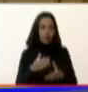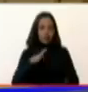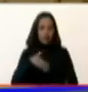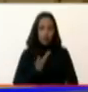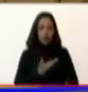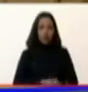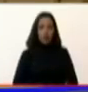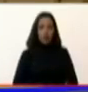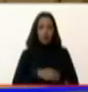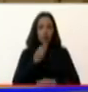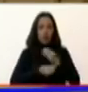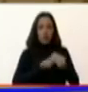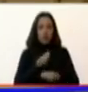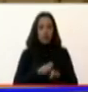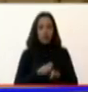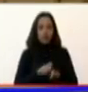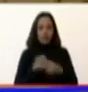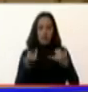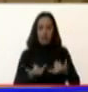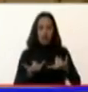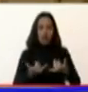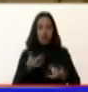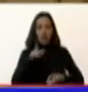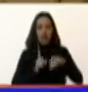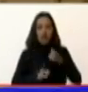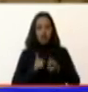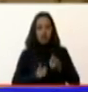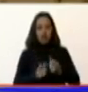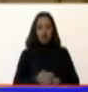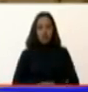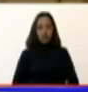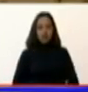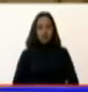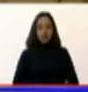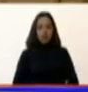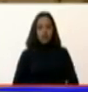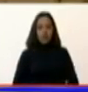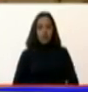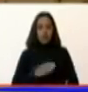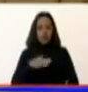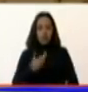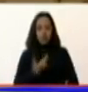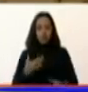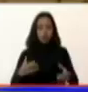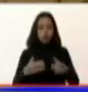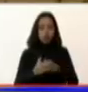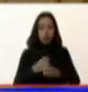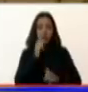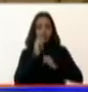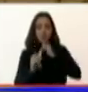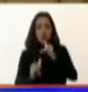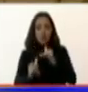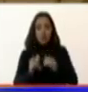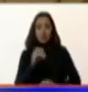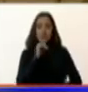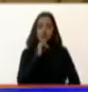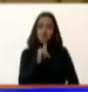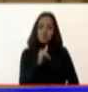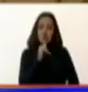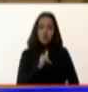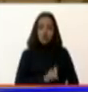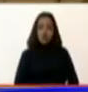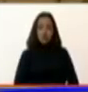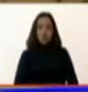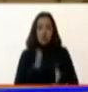Para constituirnos desde ahora en una instancia, en una plataforma de denuncia, de información, de alerta temprana frente a